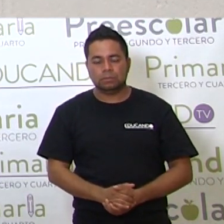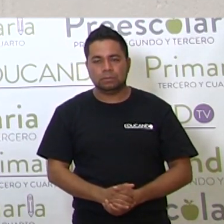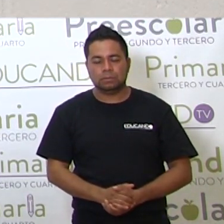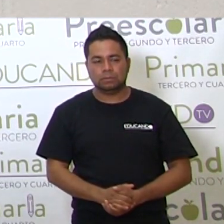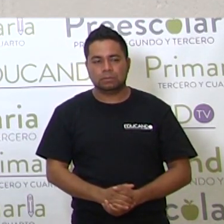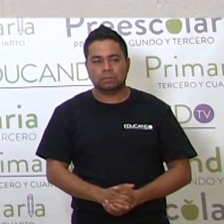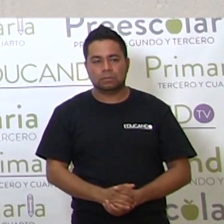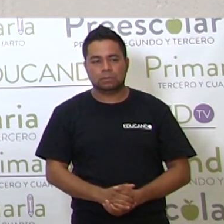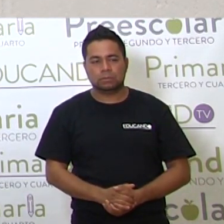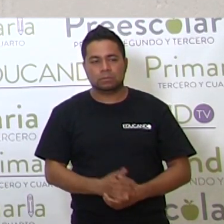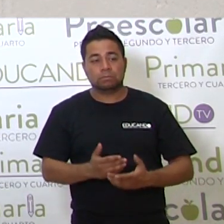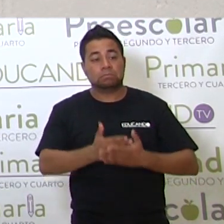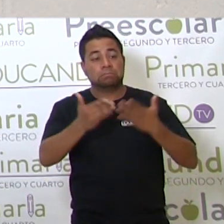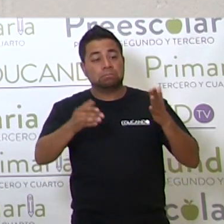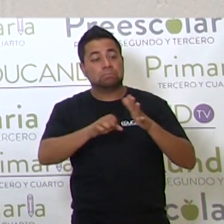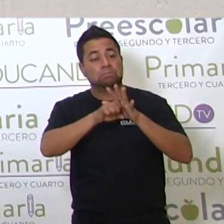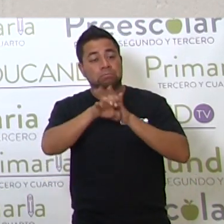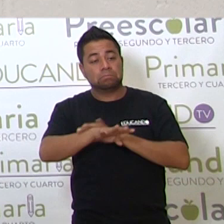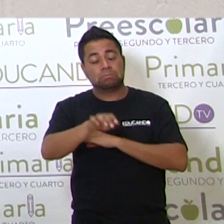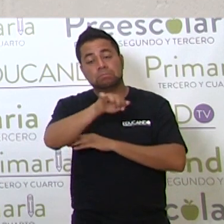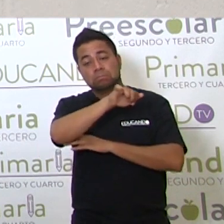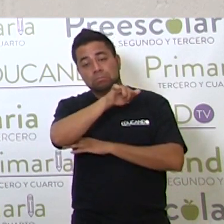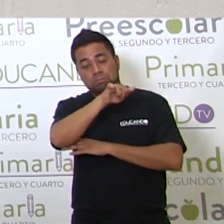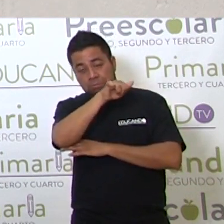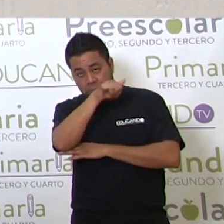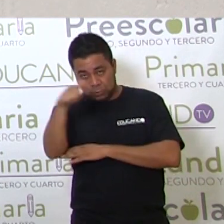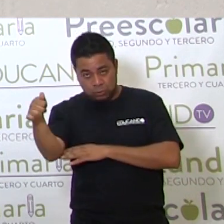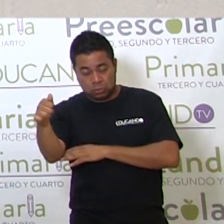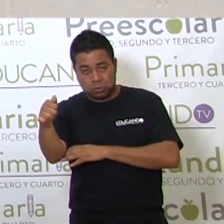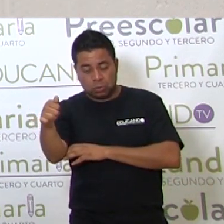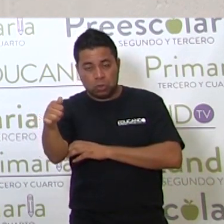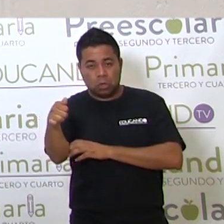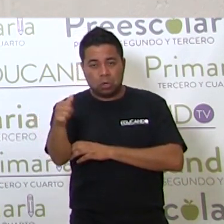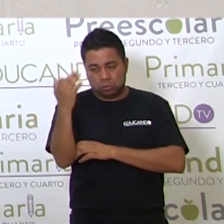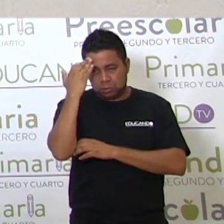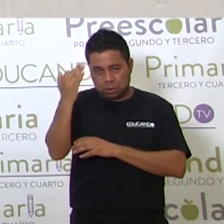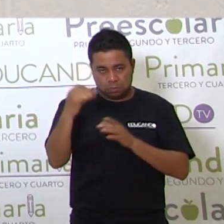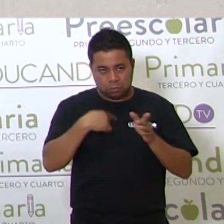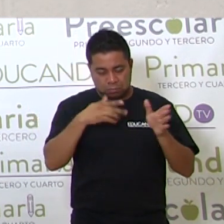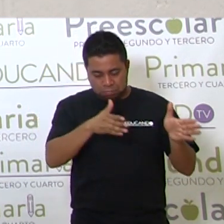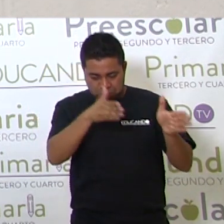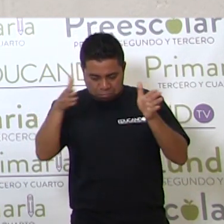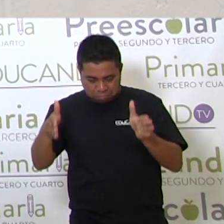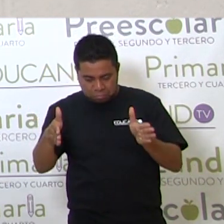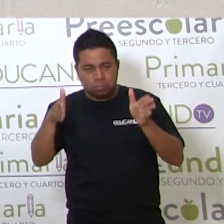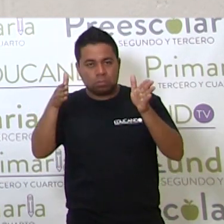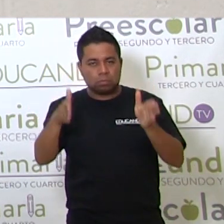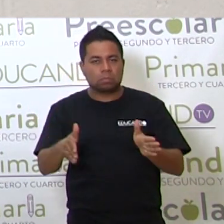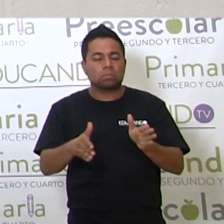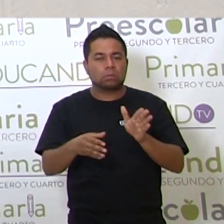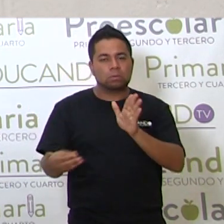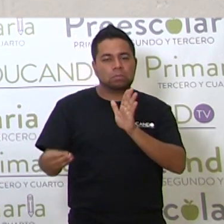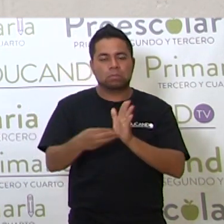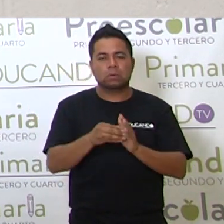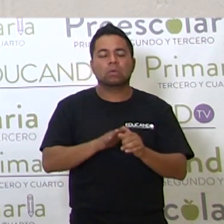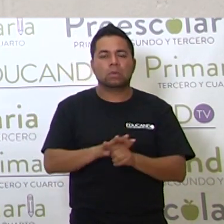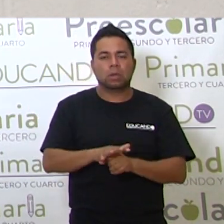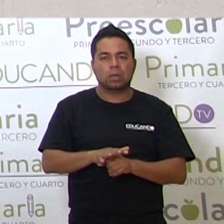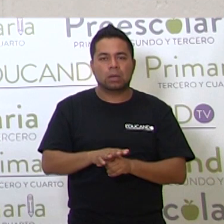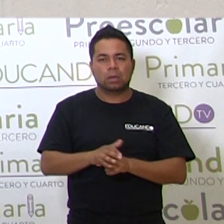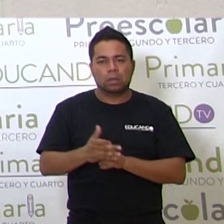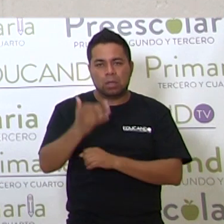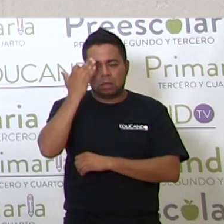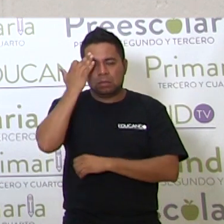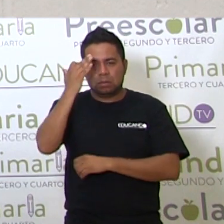¿Cuál ustedes creen que sería el siguiente periodo que podríamos poner en este mapa? Pues el periodo